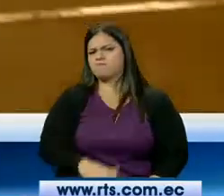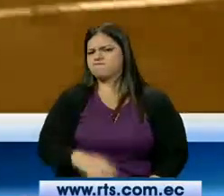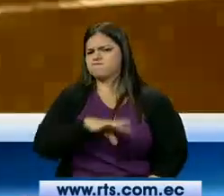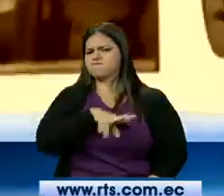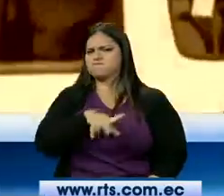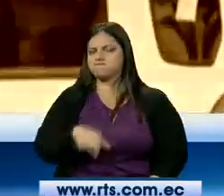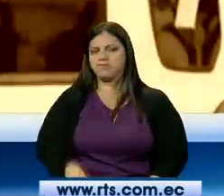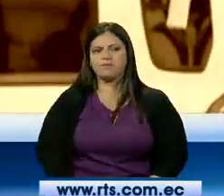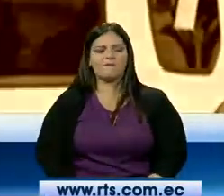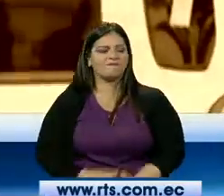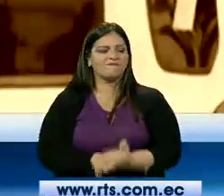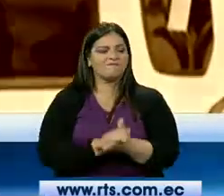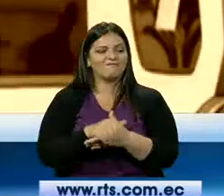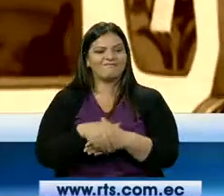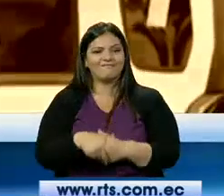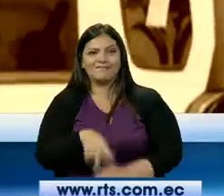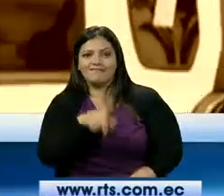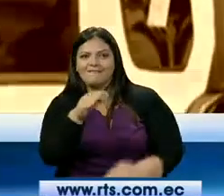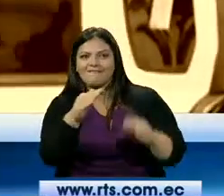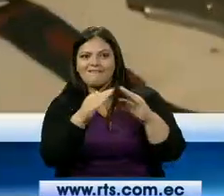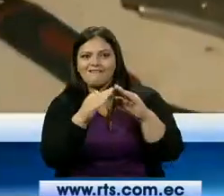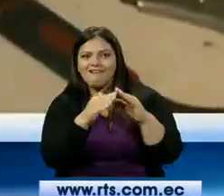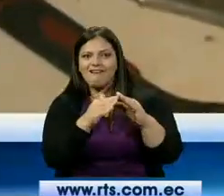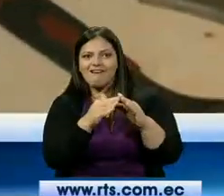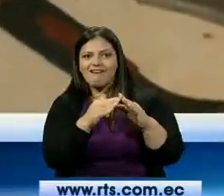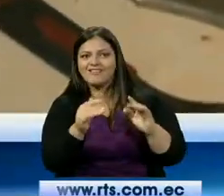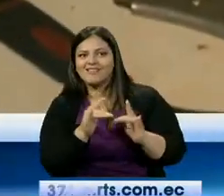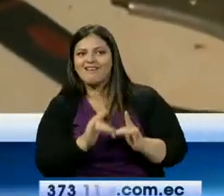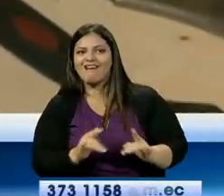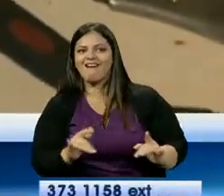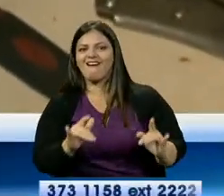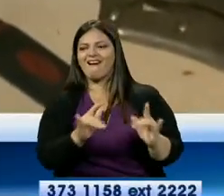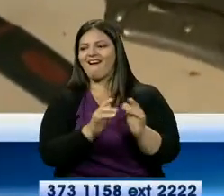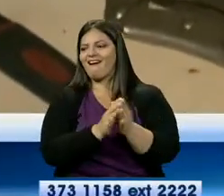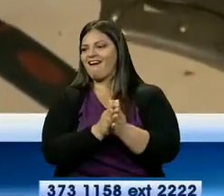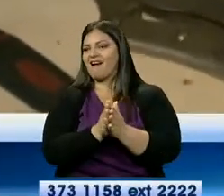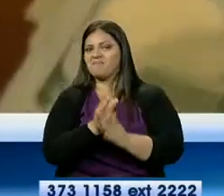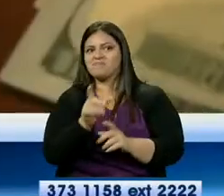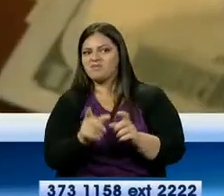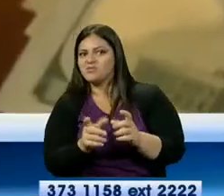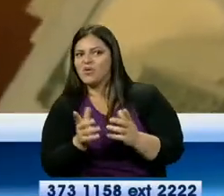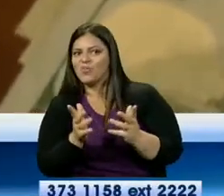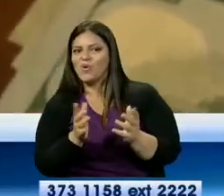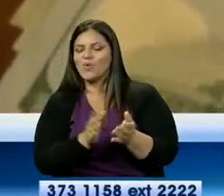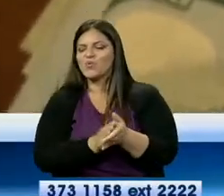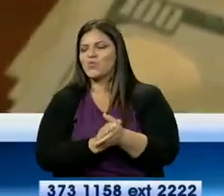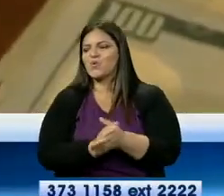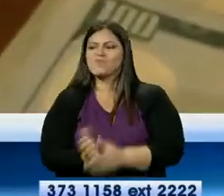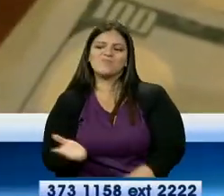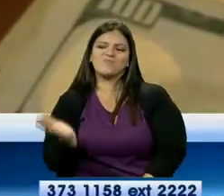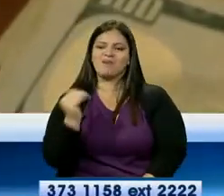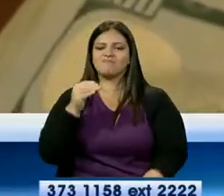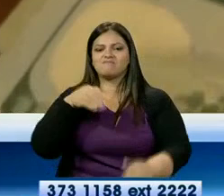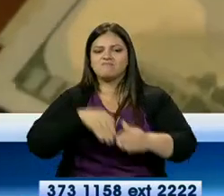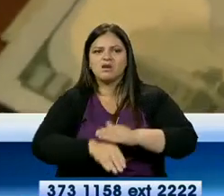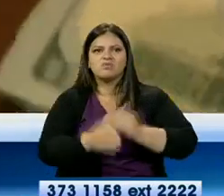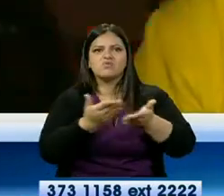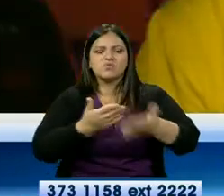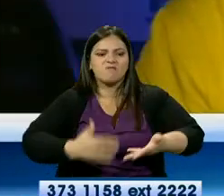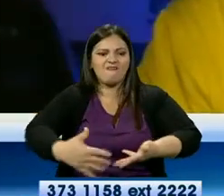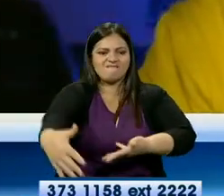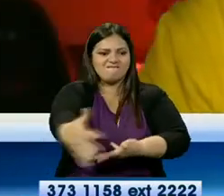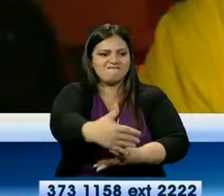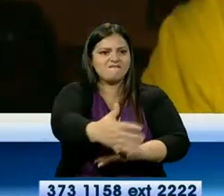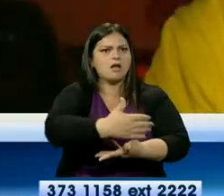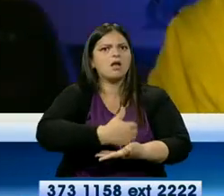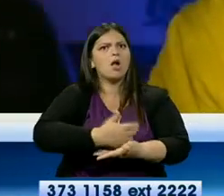una vivienda donde los ocupantes salieron y los dueños del ajeno tenían todo el tiempo para sacar las cosas de valor. Intentaron darse la